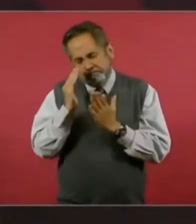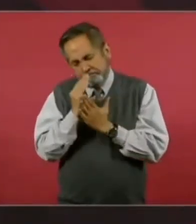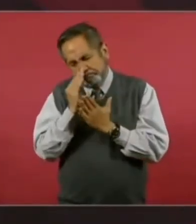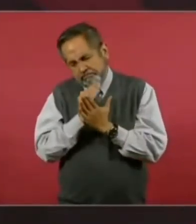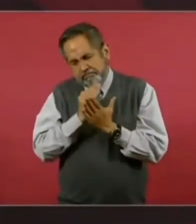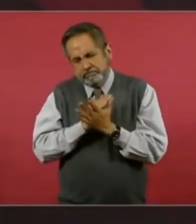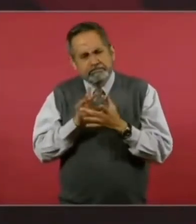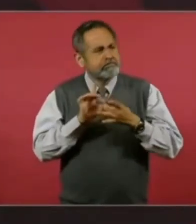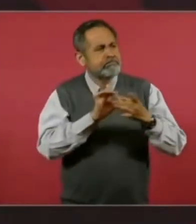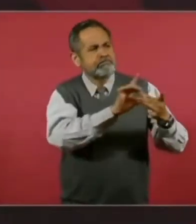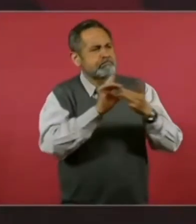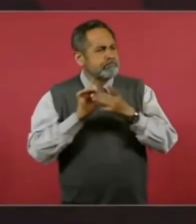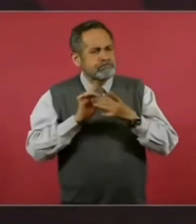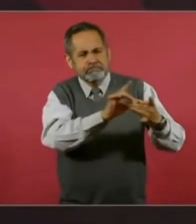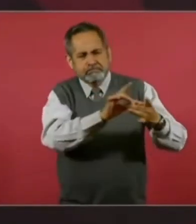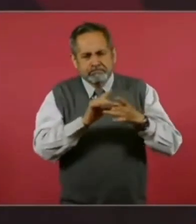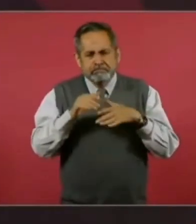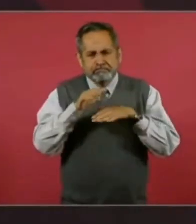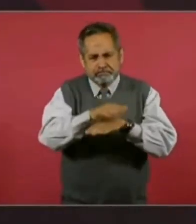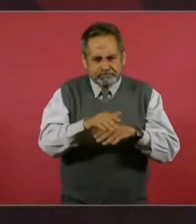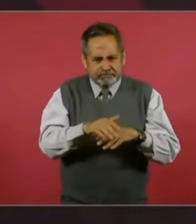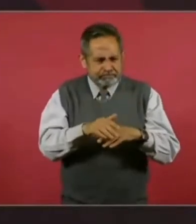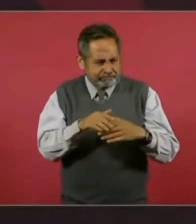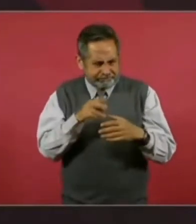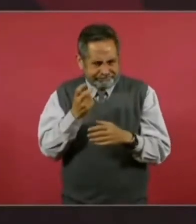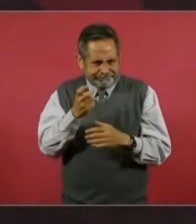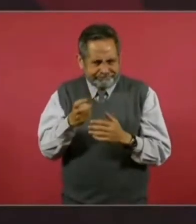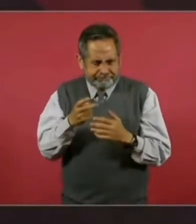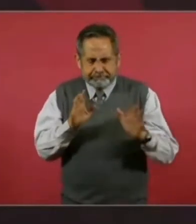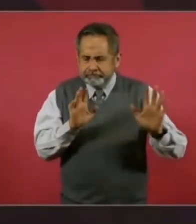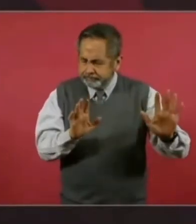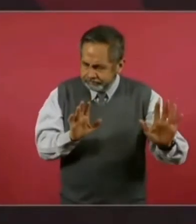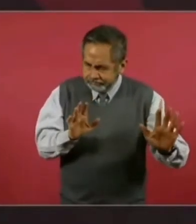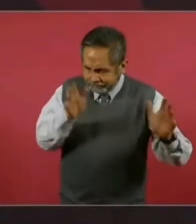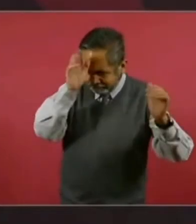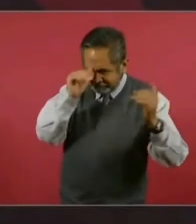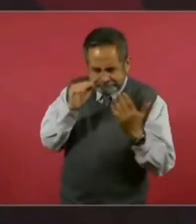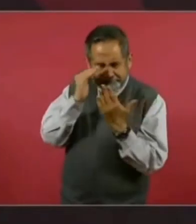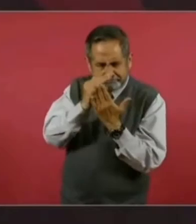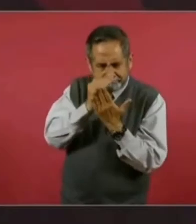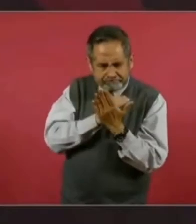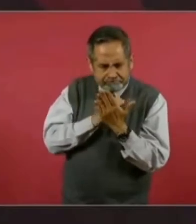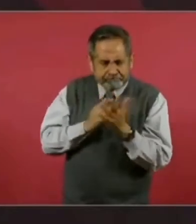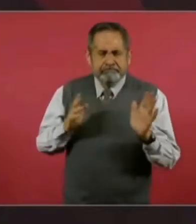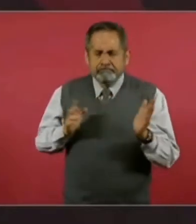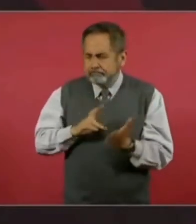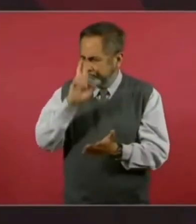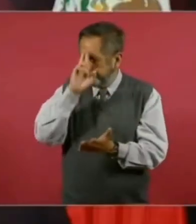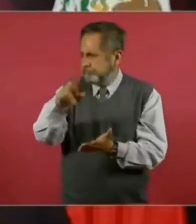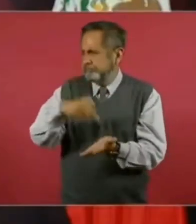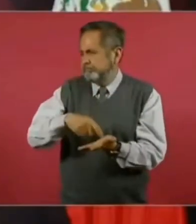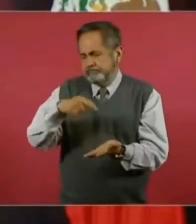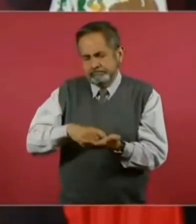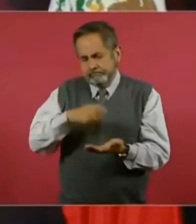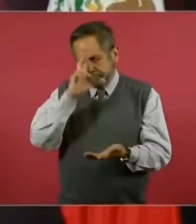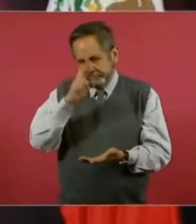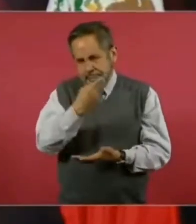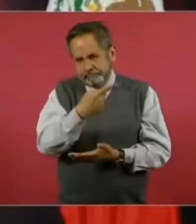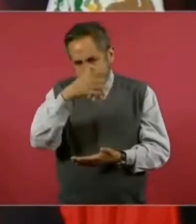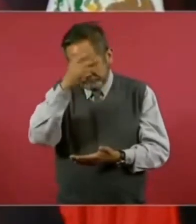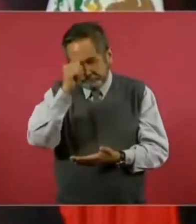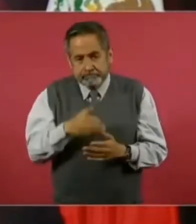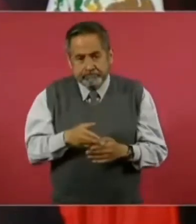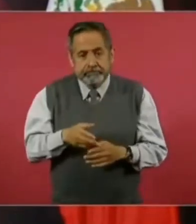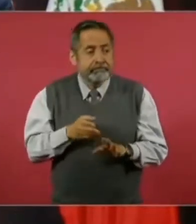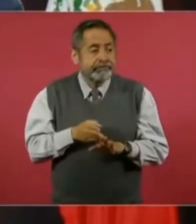de cooperación en esta materia y se respetó, pero a los que